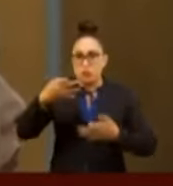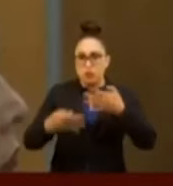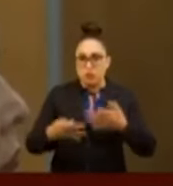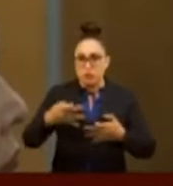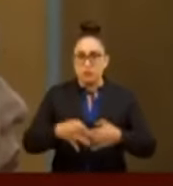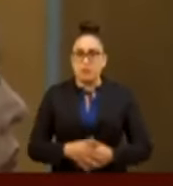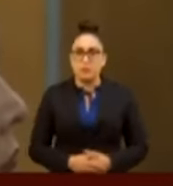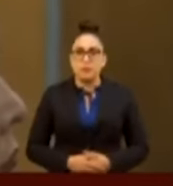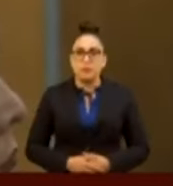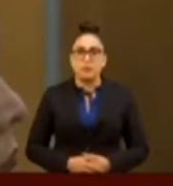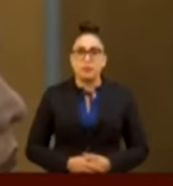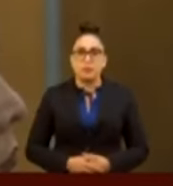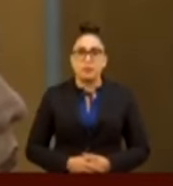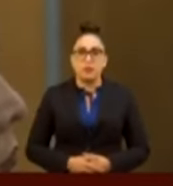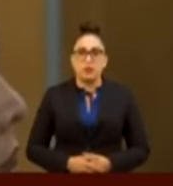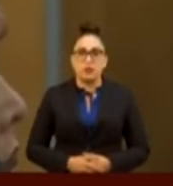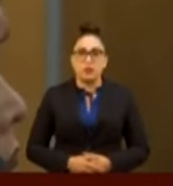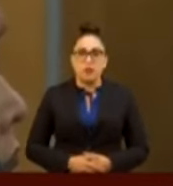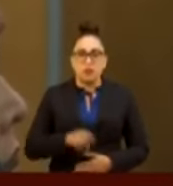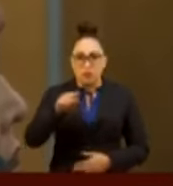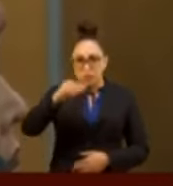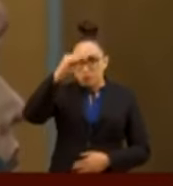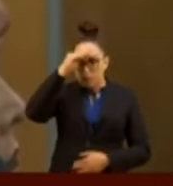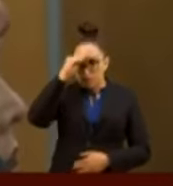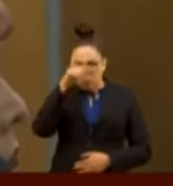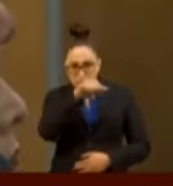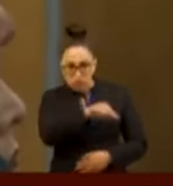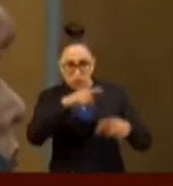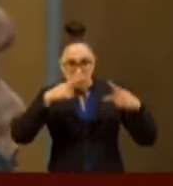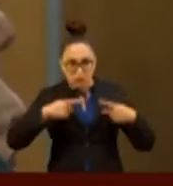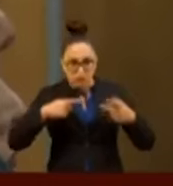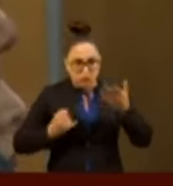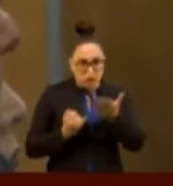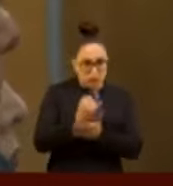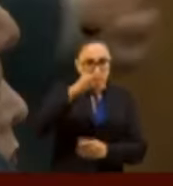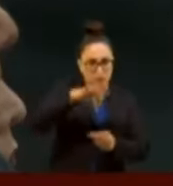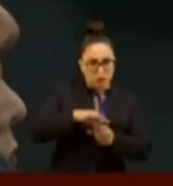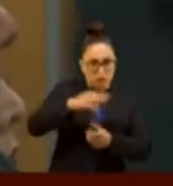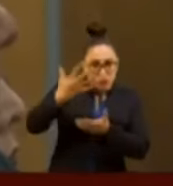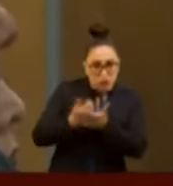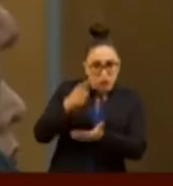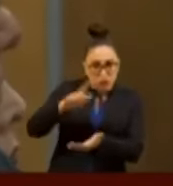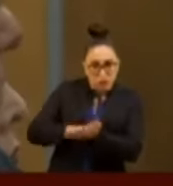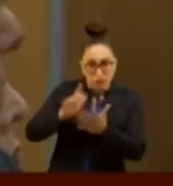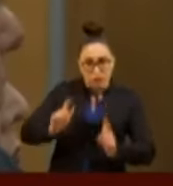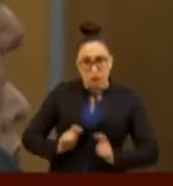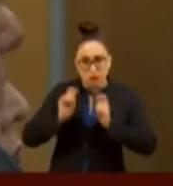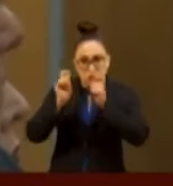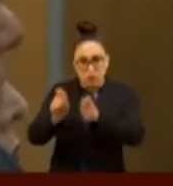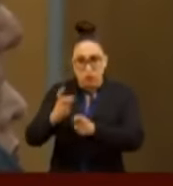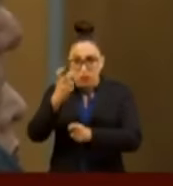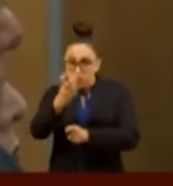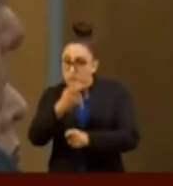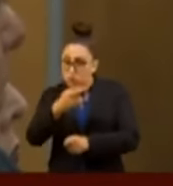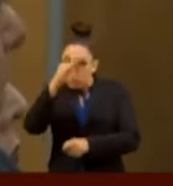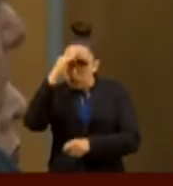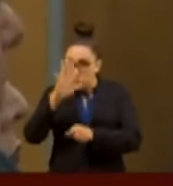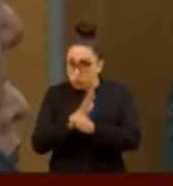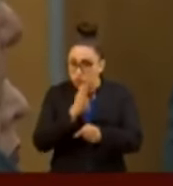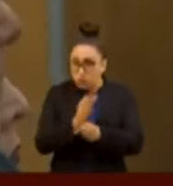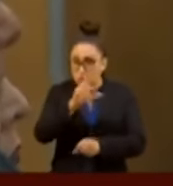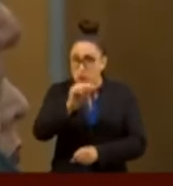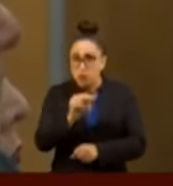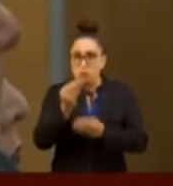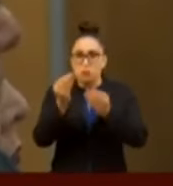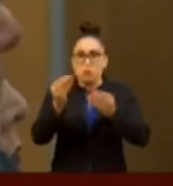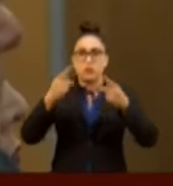basta la legitimidad del pueblo en la elección para que sea suficiente para decir que es un mejor método? Muchos han